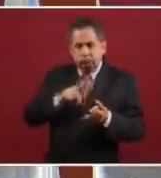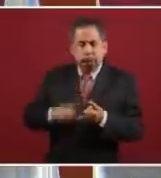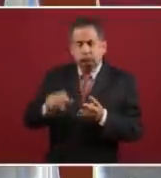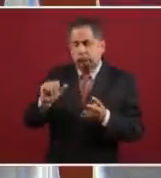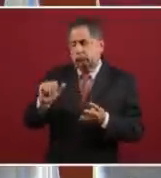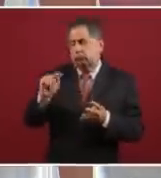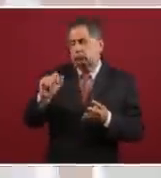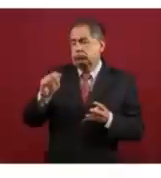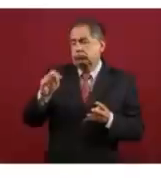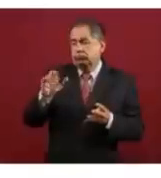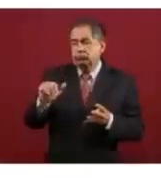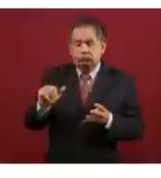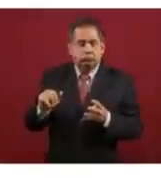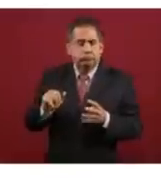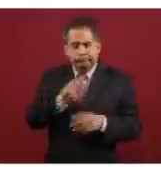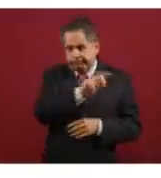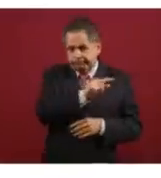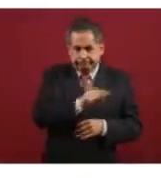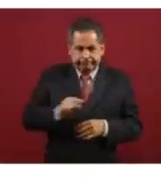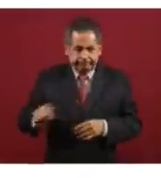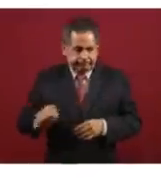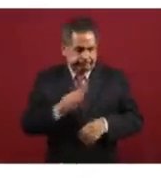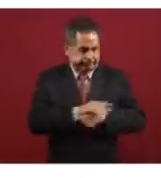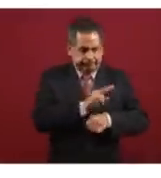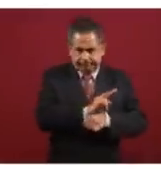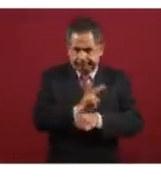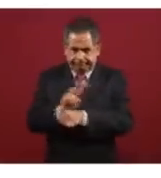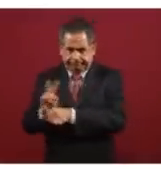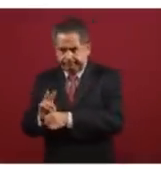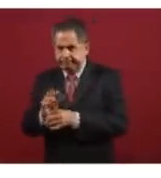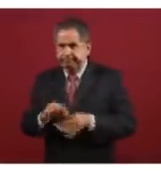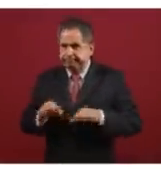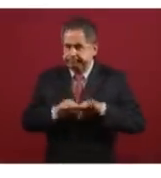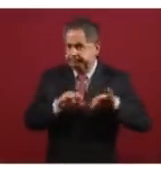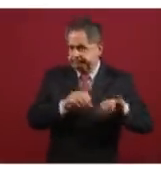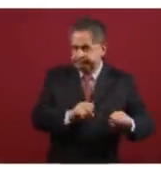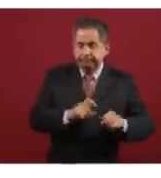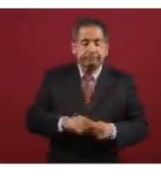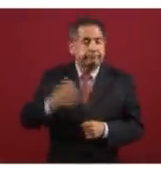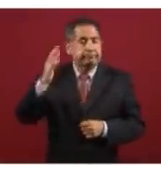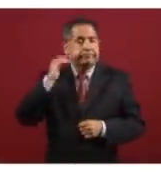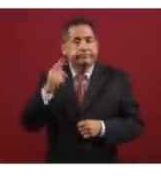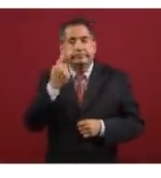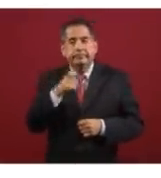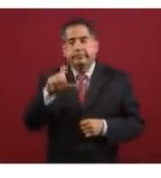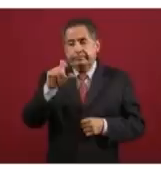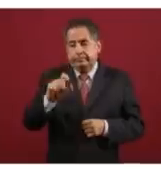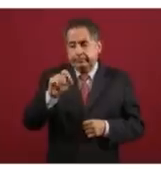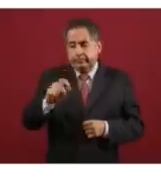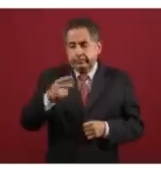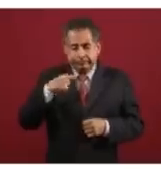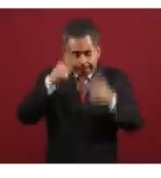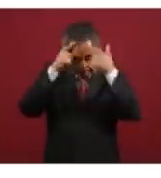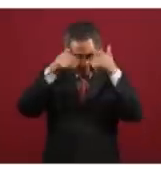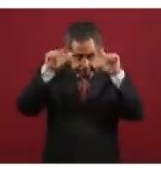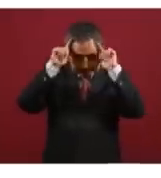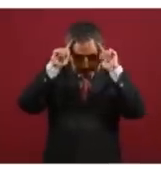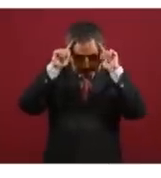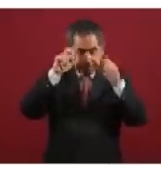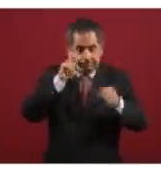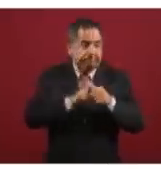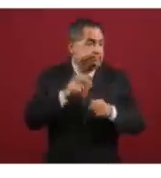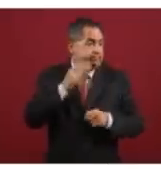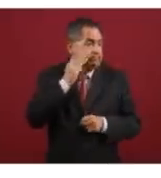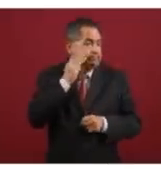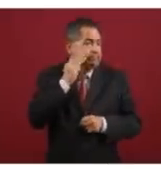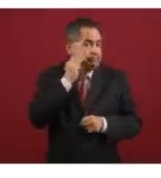que son los puertos más importantes del país. Como pueden ver, habían 120 elementos de infantería de marina en el puerto de